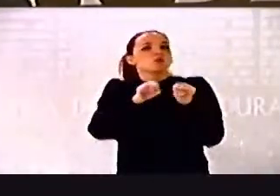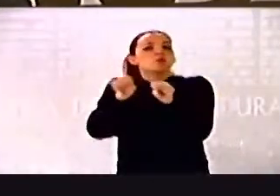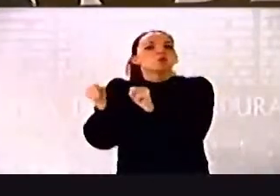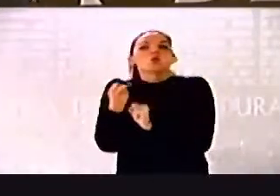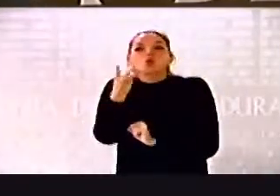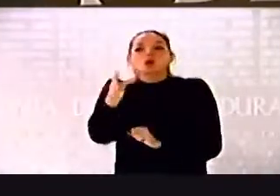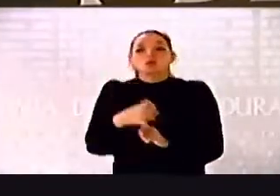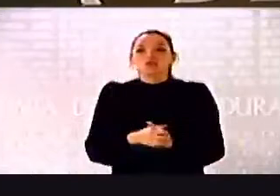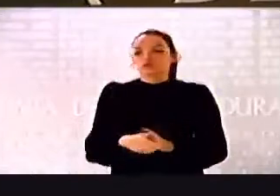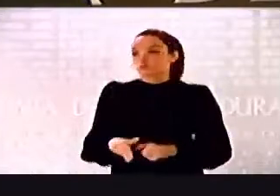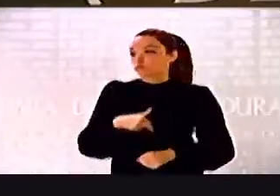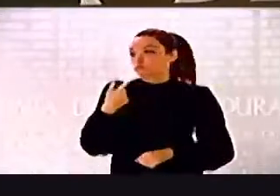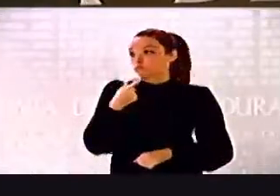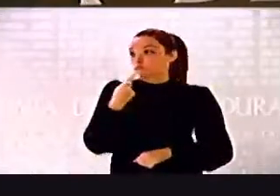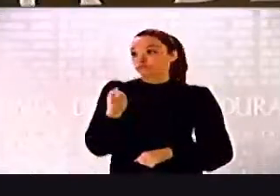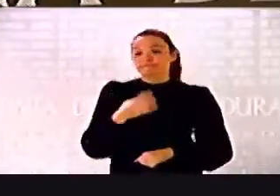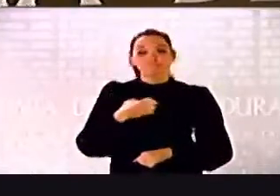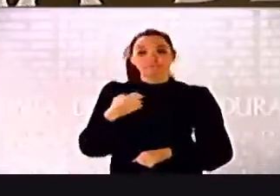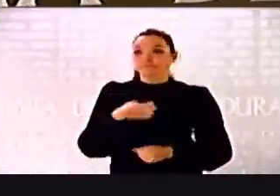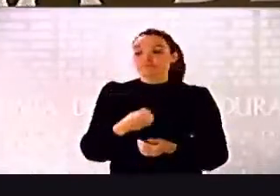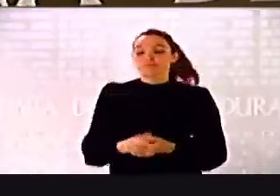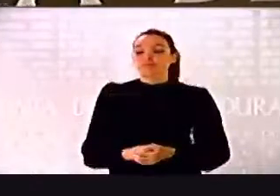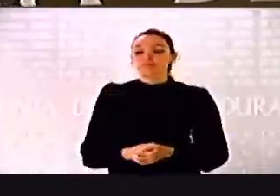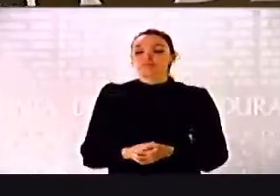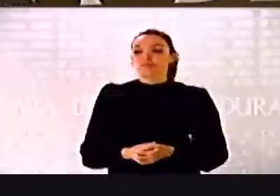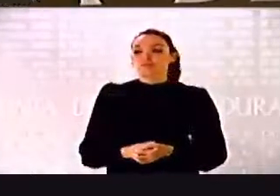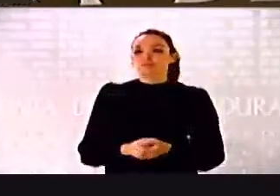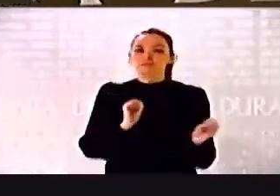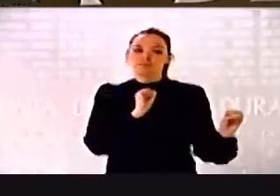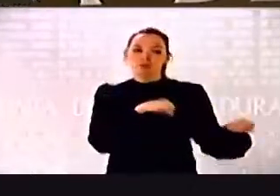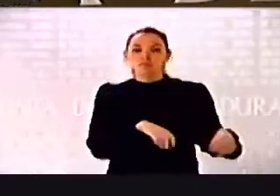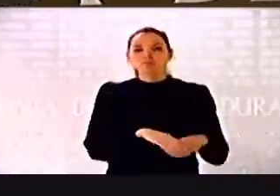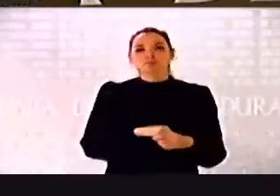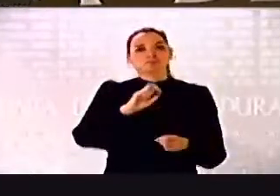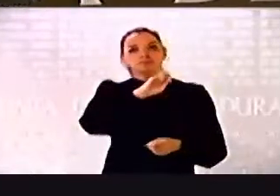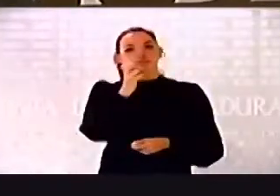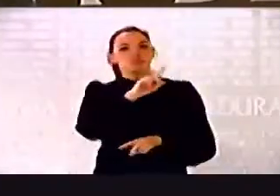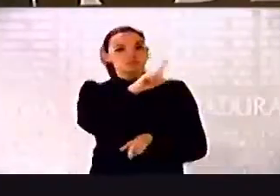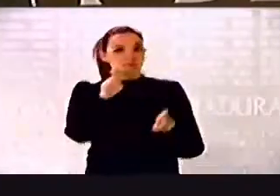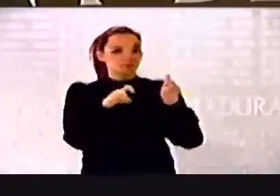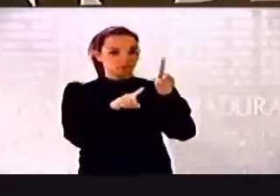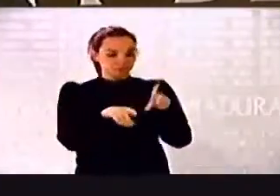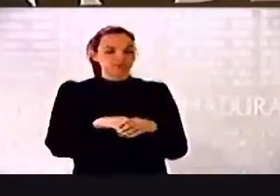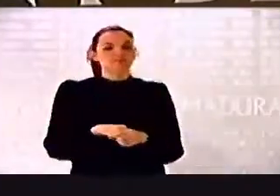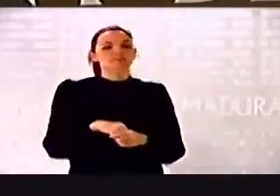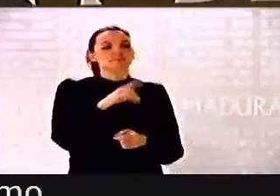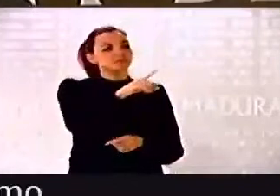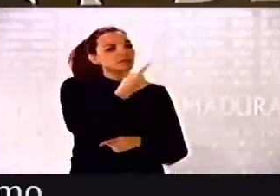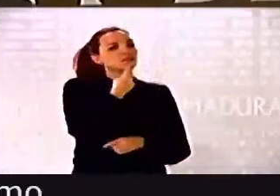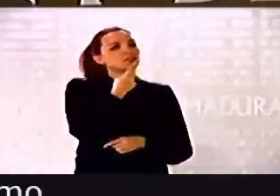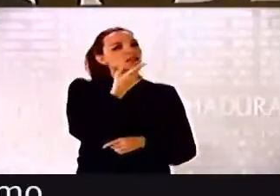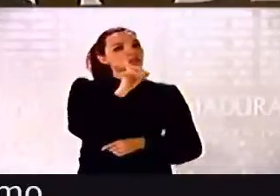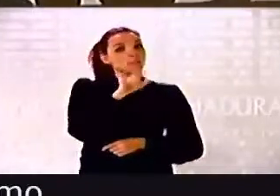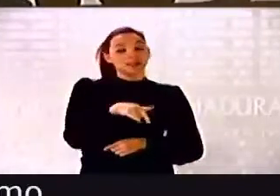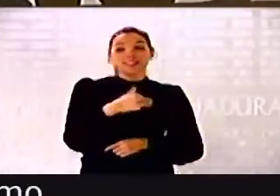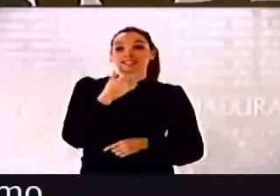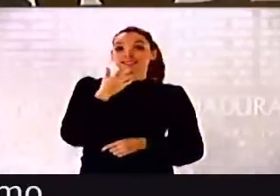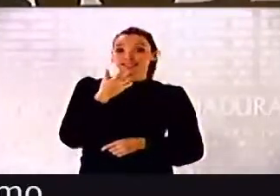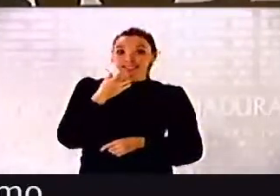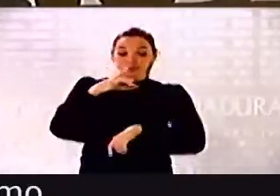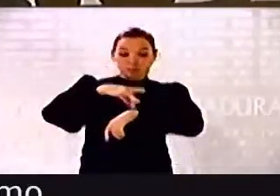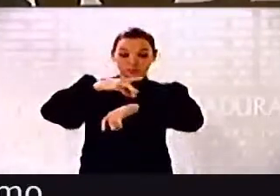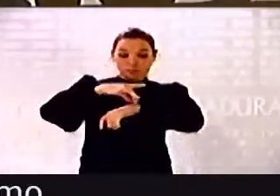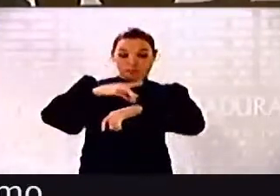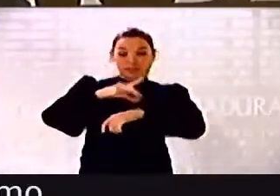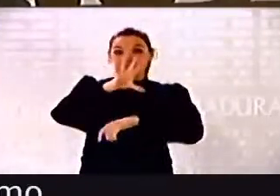En general no le puedo dar el dato ahora mismo, no lo tengo. Vale, con otro. Y ha dicho también que si la incidencia pasa de 500 a